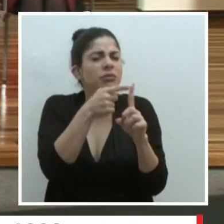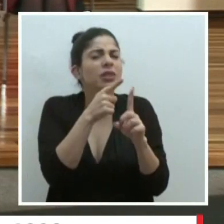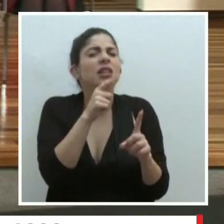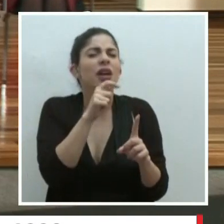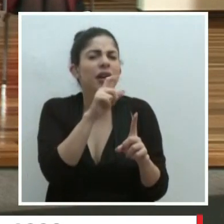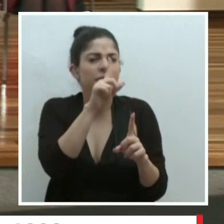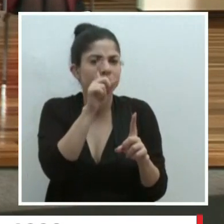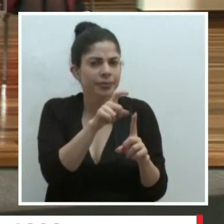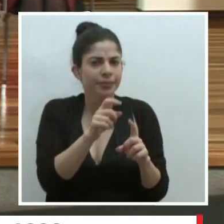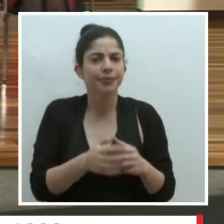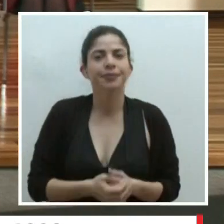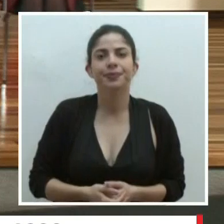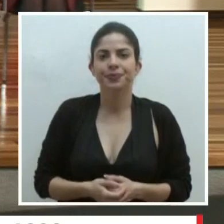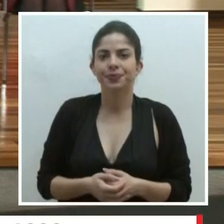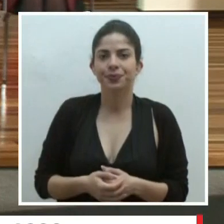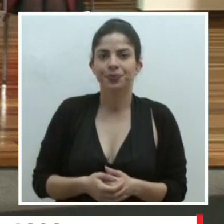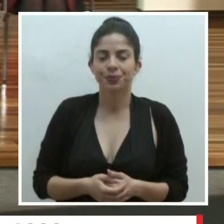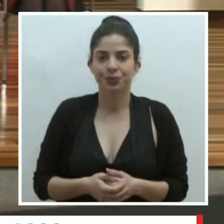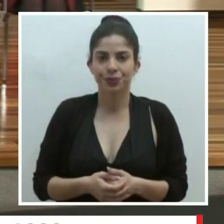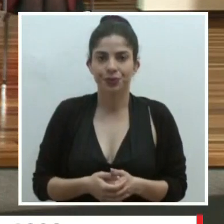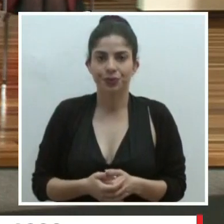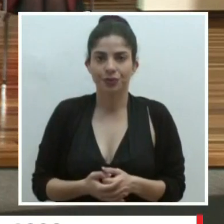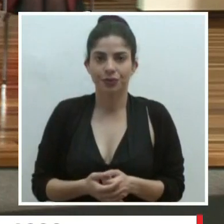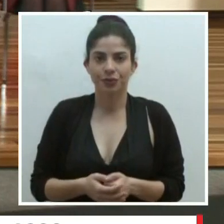dirigida su consulta.